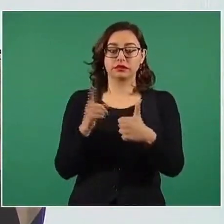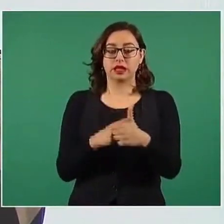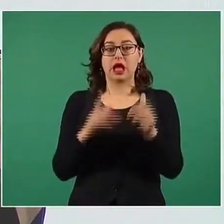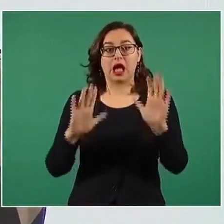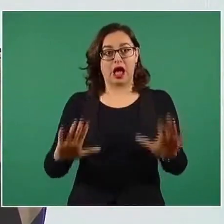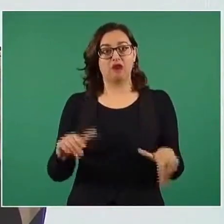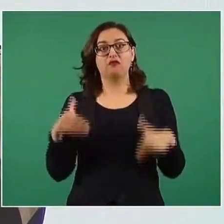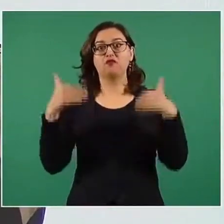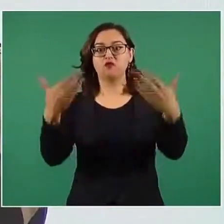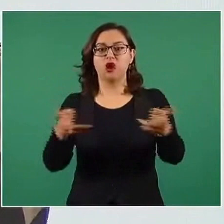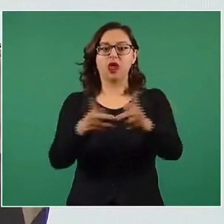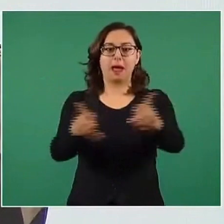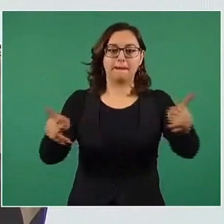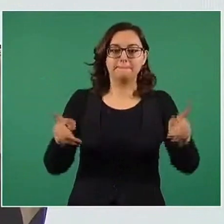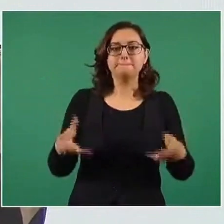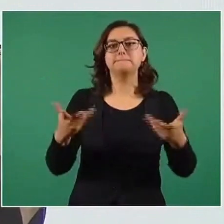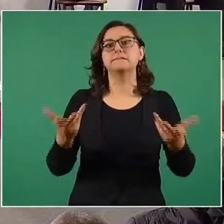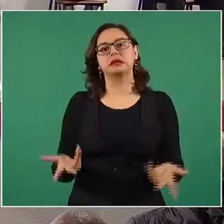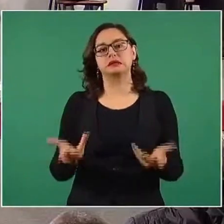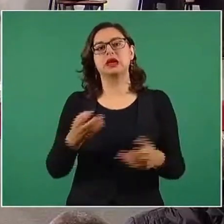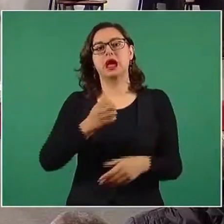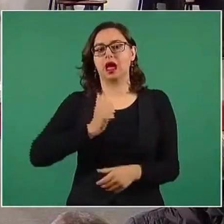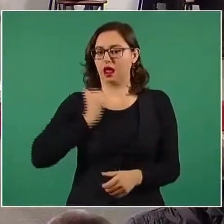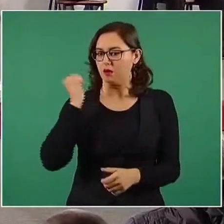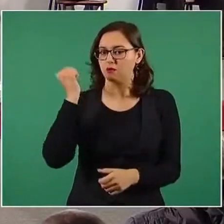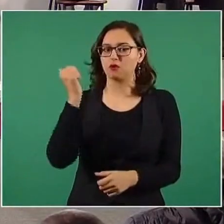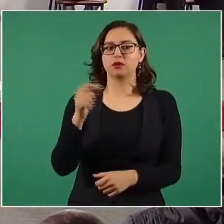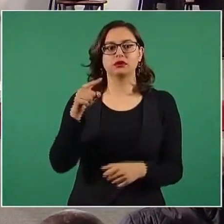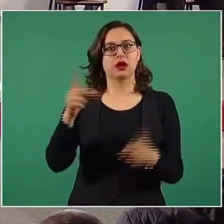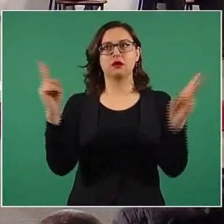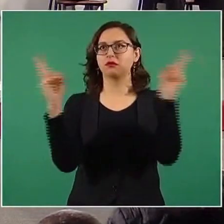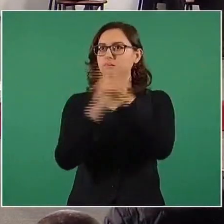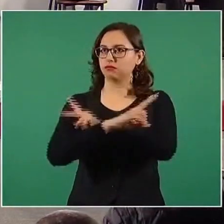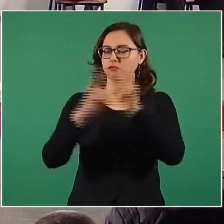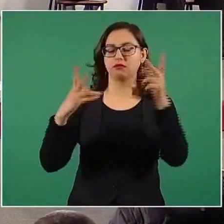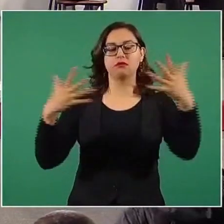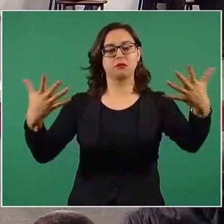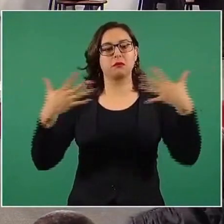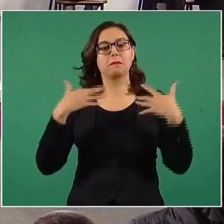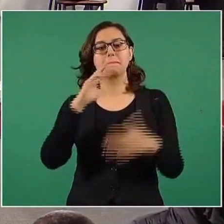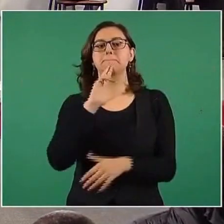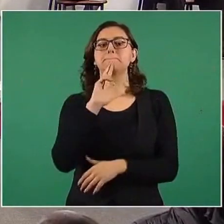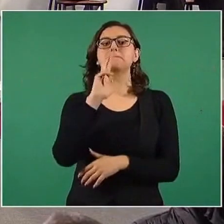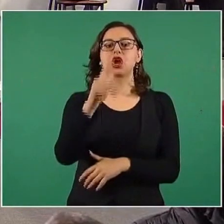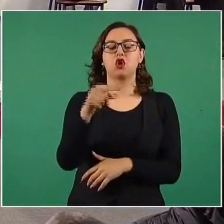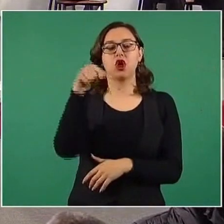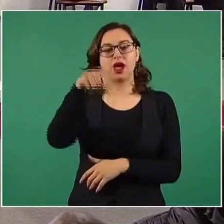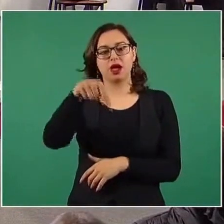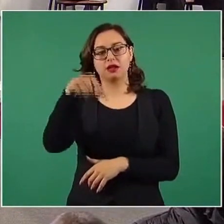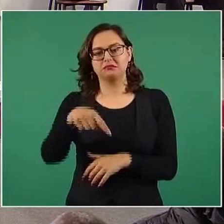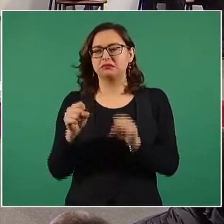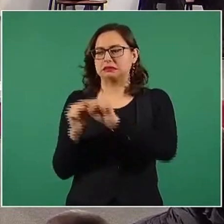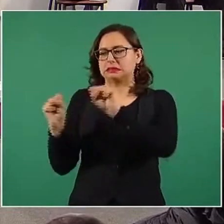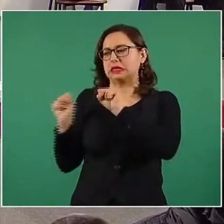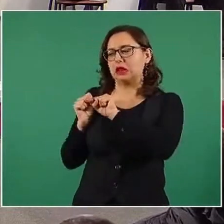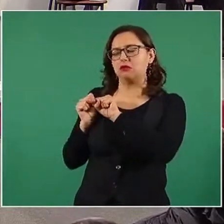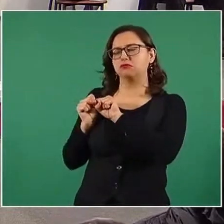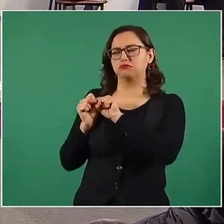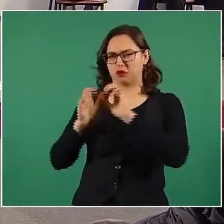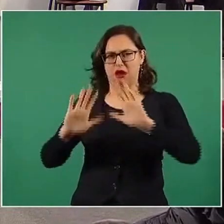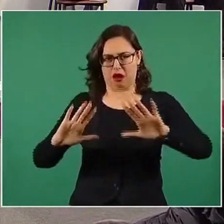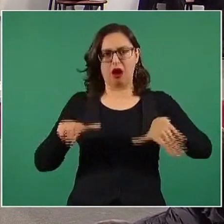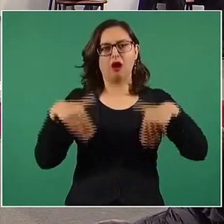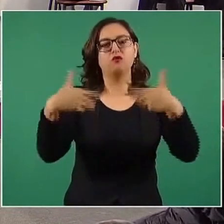abiertos. Ahí estamos invitando a nuestros compañeros maestros, a nuestros directores, que utilicen también los espacios abiertos. Hay escuelas